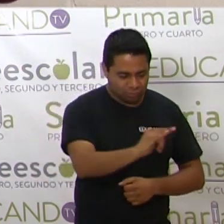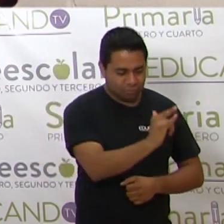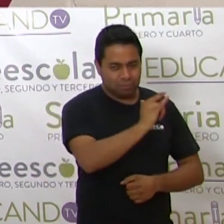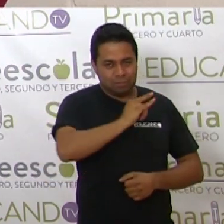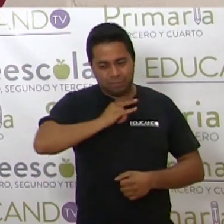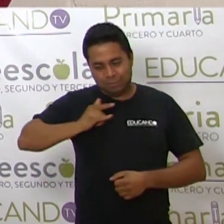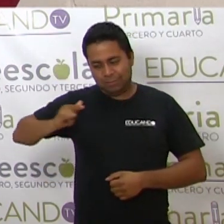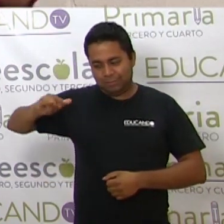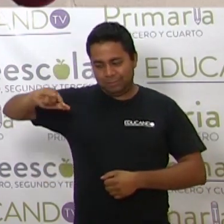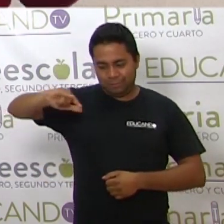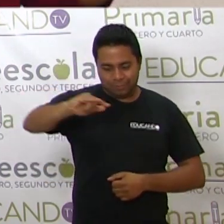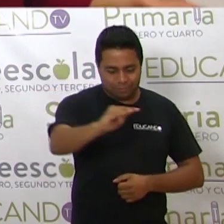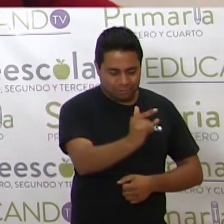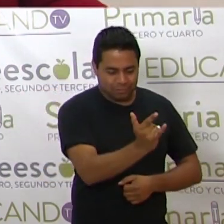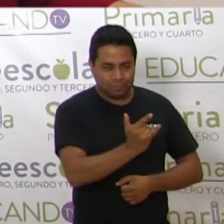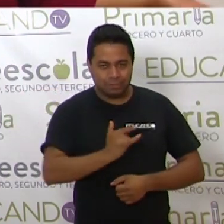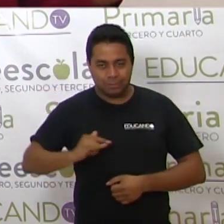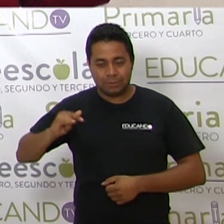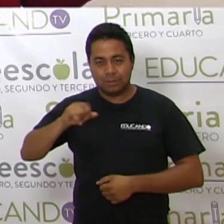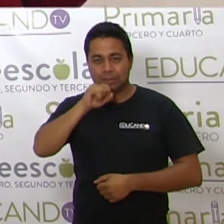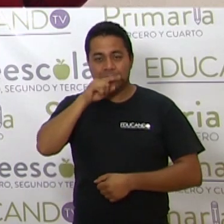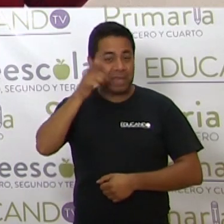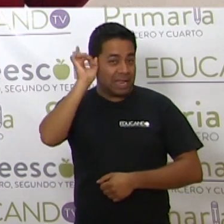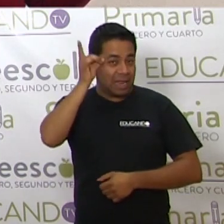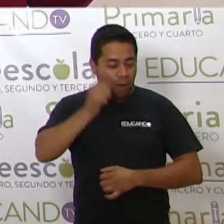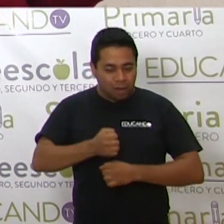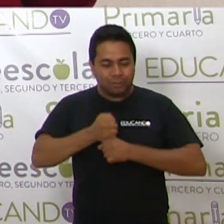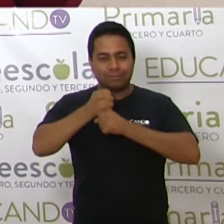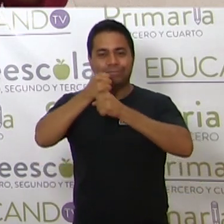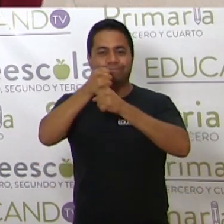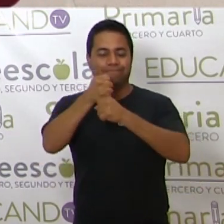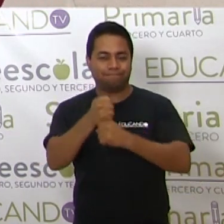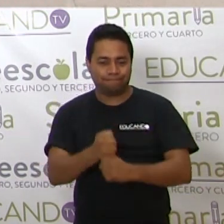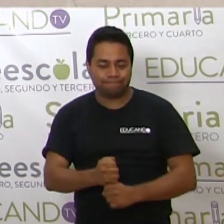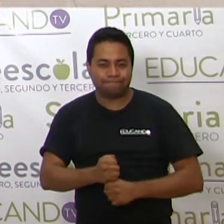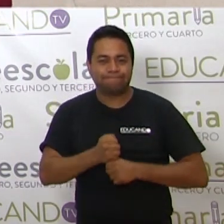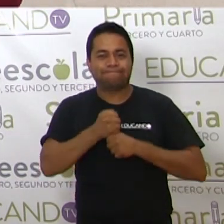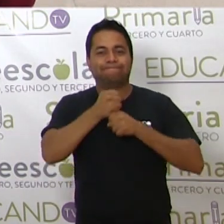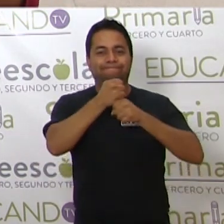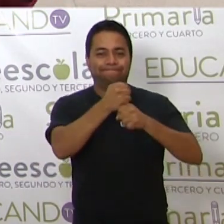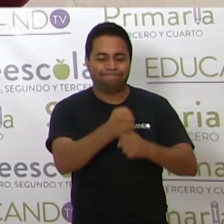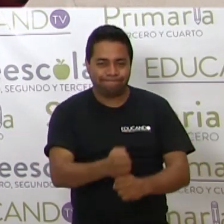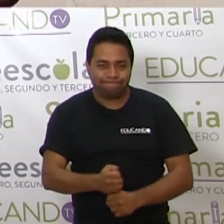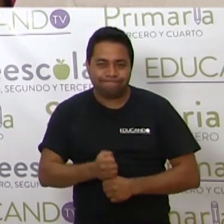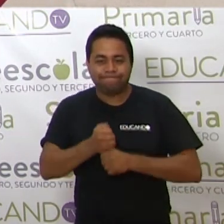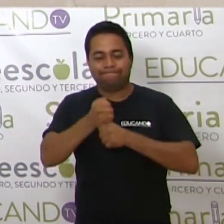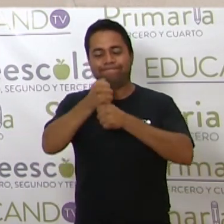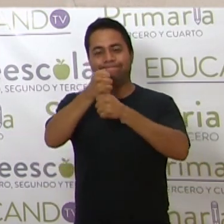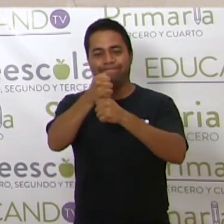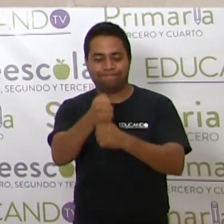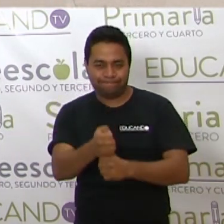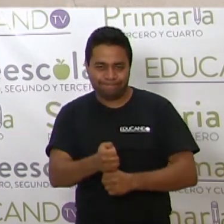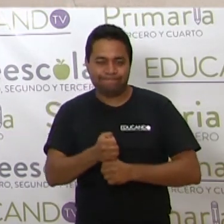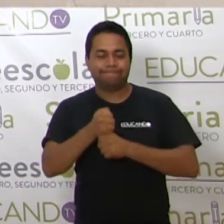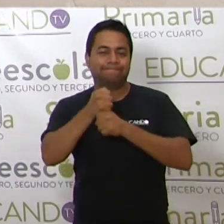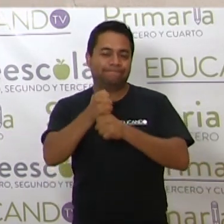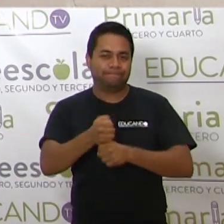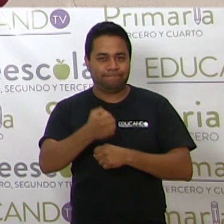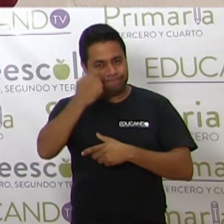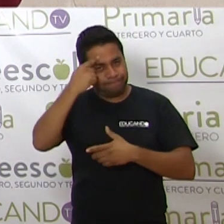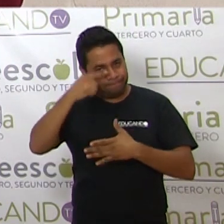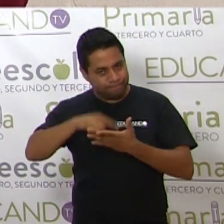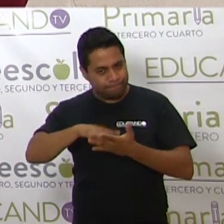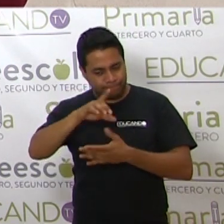no el carrusel ese siempre ha sido mi favorito nos fuimos a los caballitos y creo que se cree que